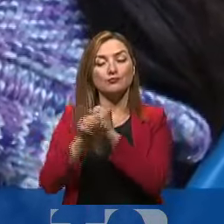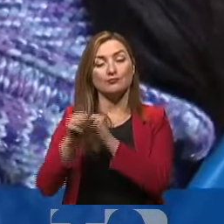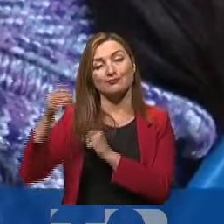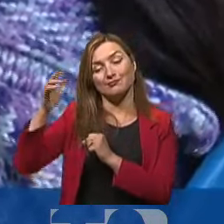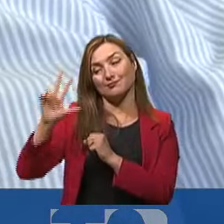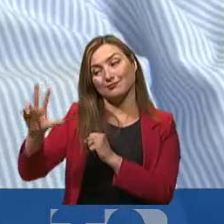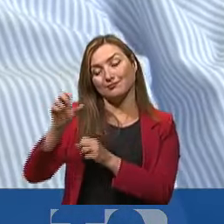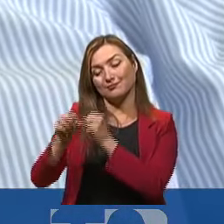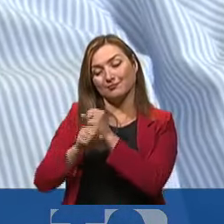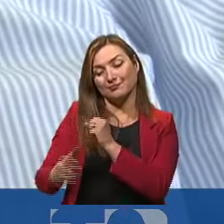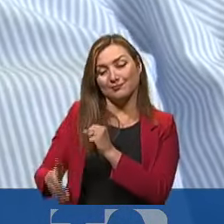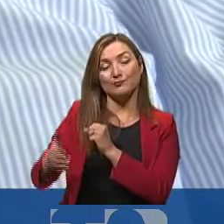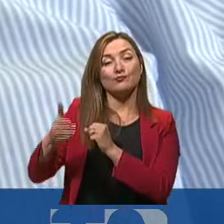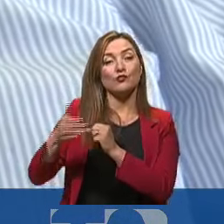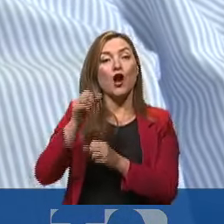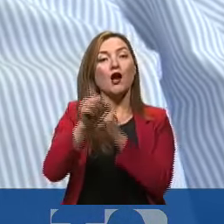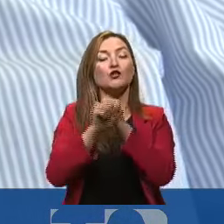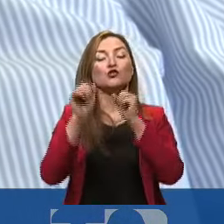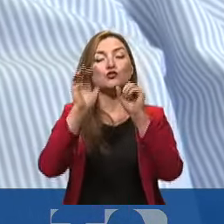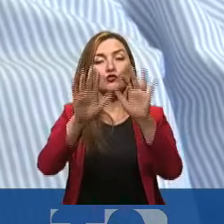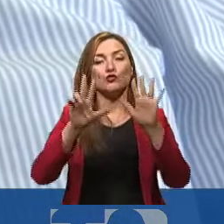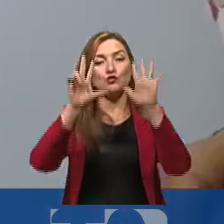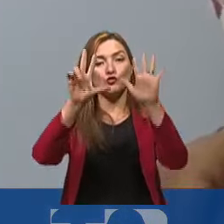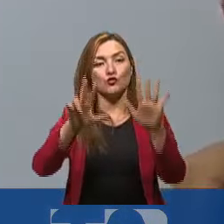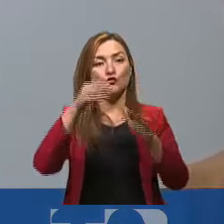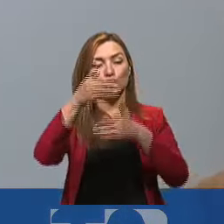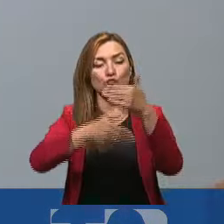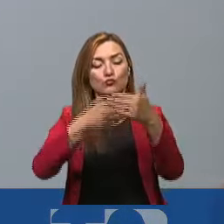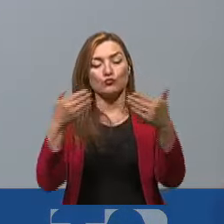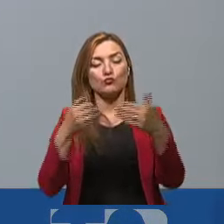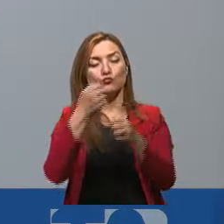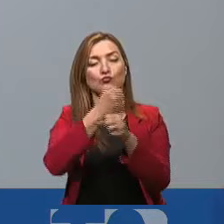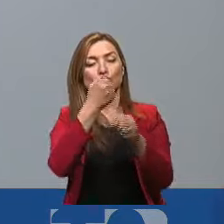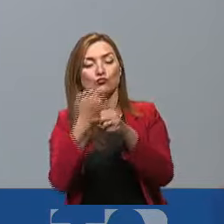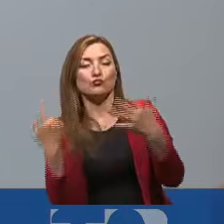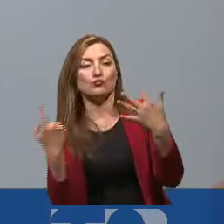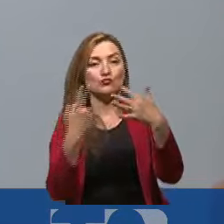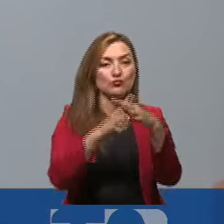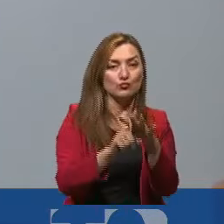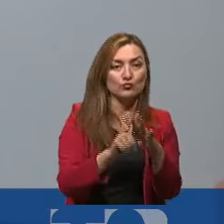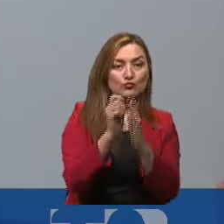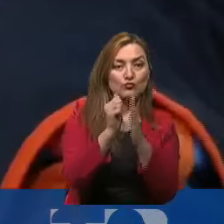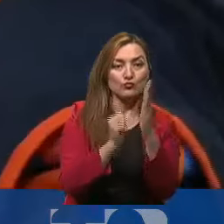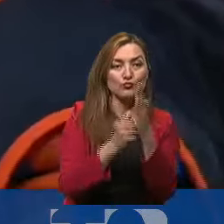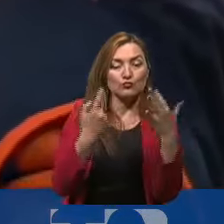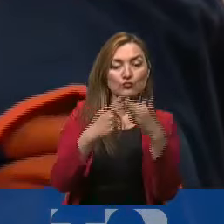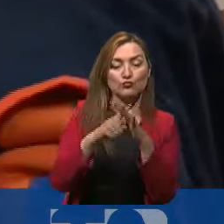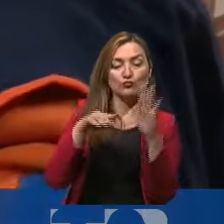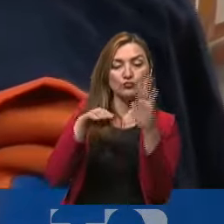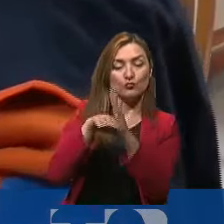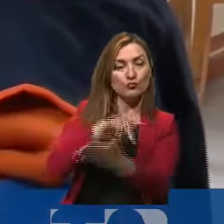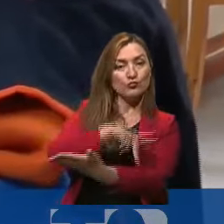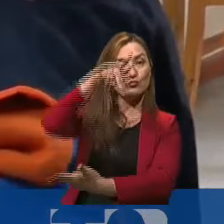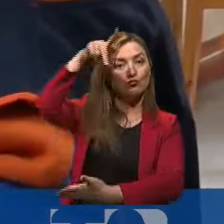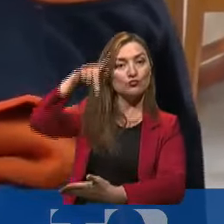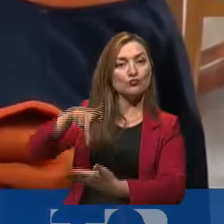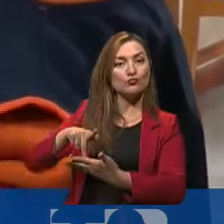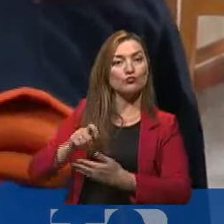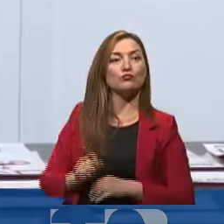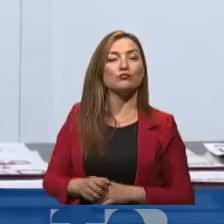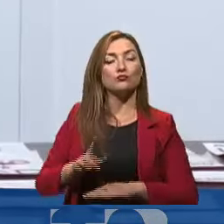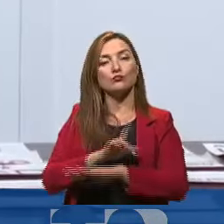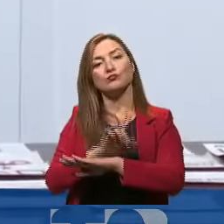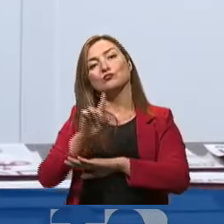A los 18 años inicia el proceso de inclusión laboral. De hecho, cuentan con una agencia de inclusión del Banco del Pichincha. La directora